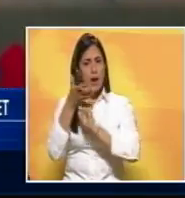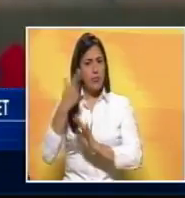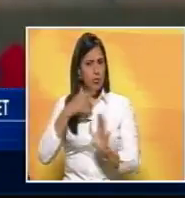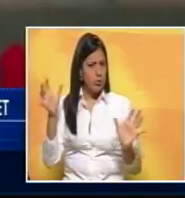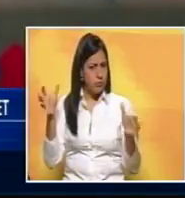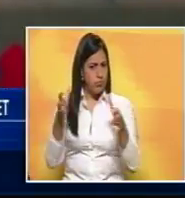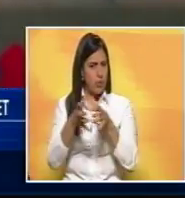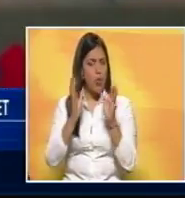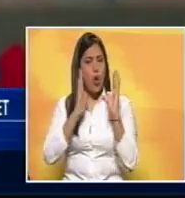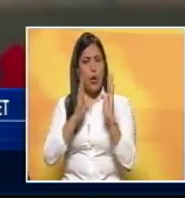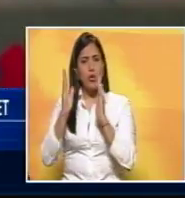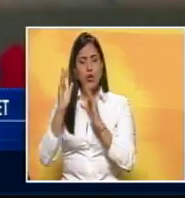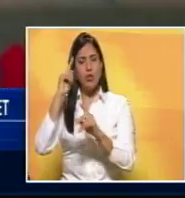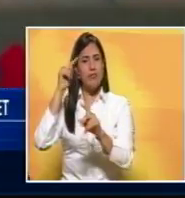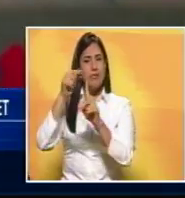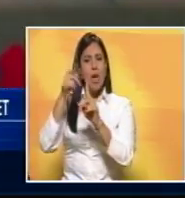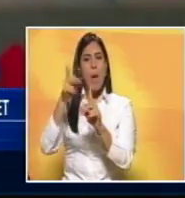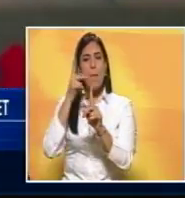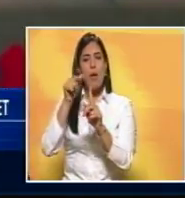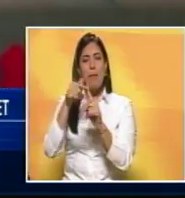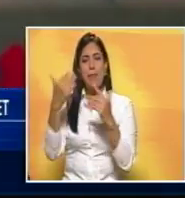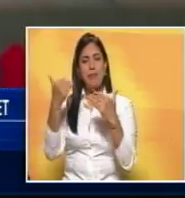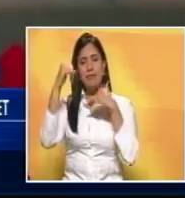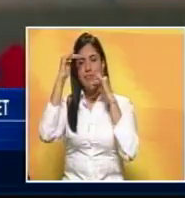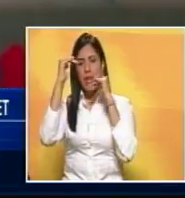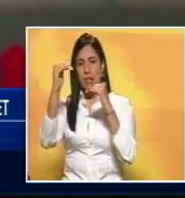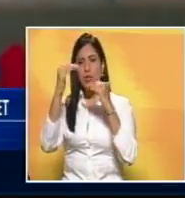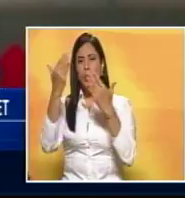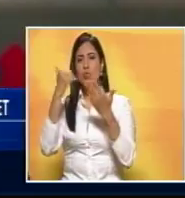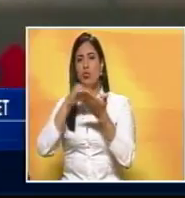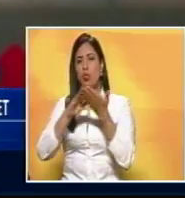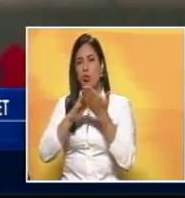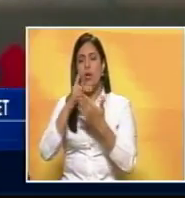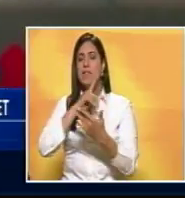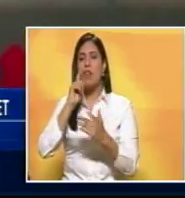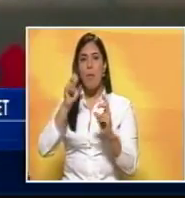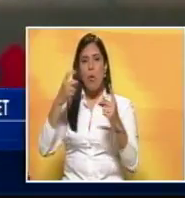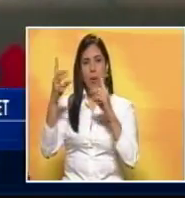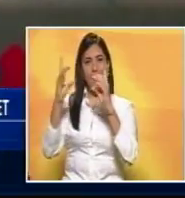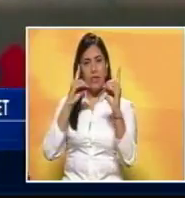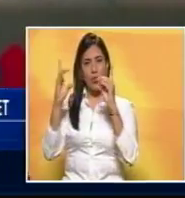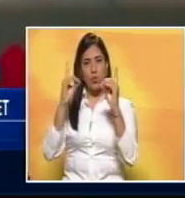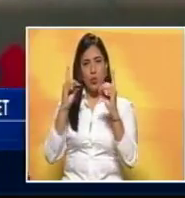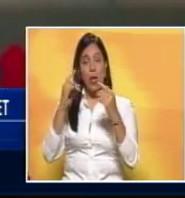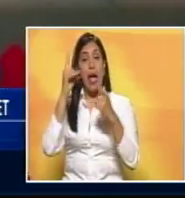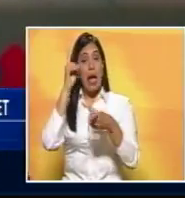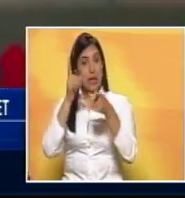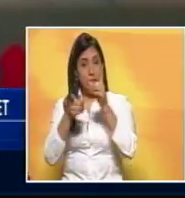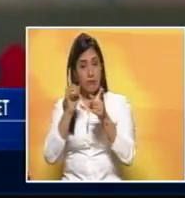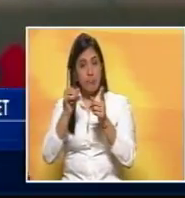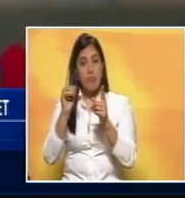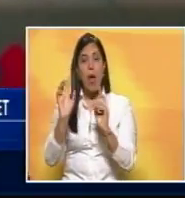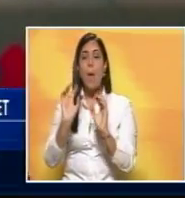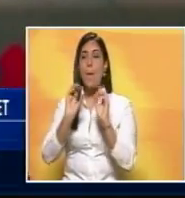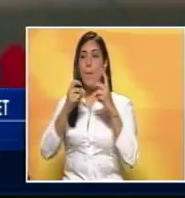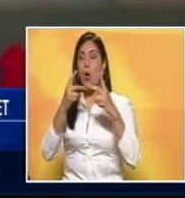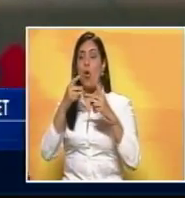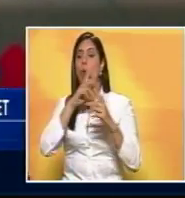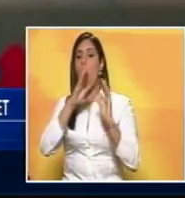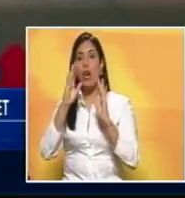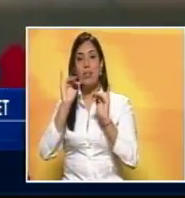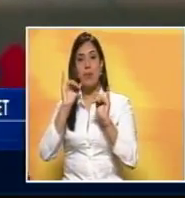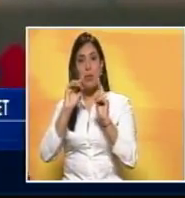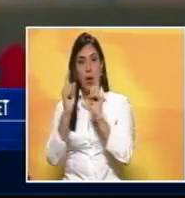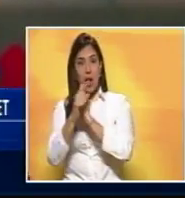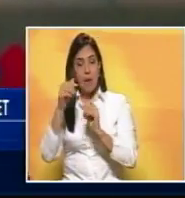han reunido con organizaciones con fines políticos para atender una serie de solicitudes que pasarán a discusión. Algunas de ellas fueron restablecer la ubicación